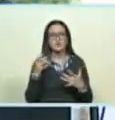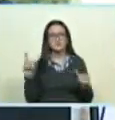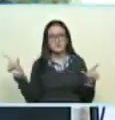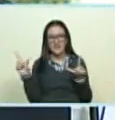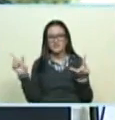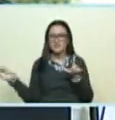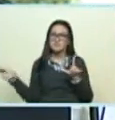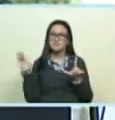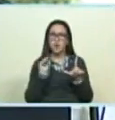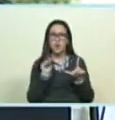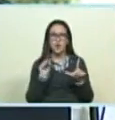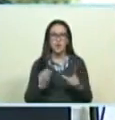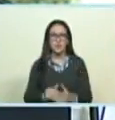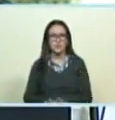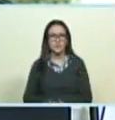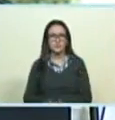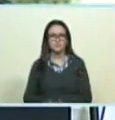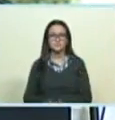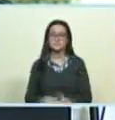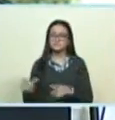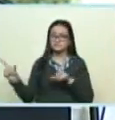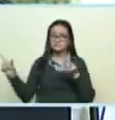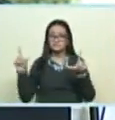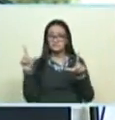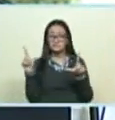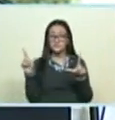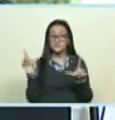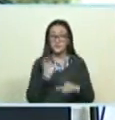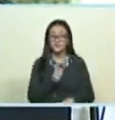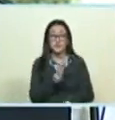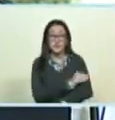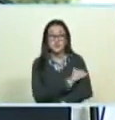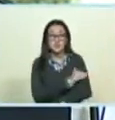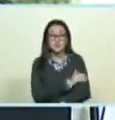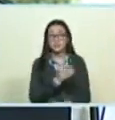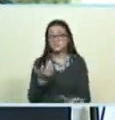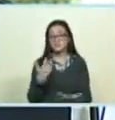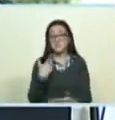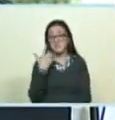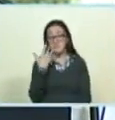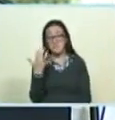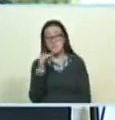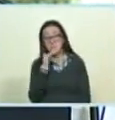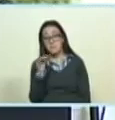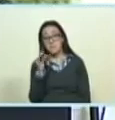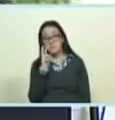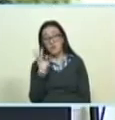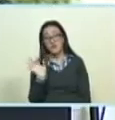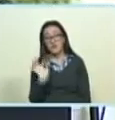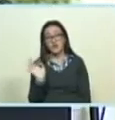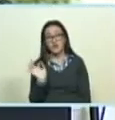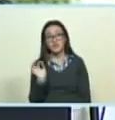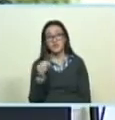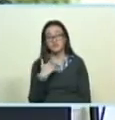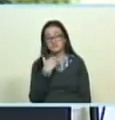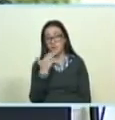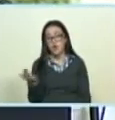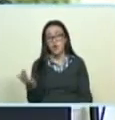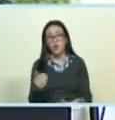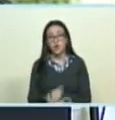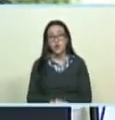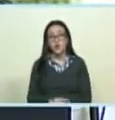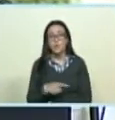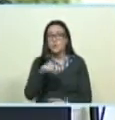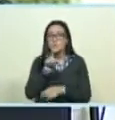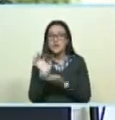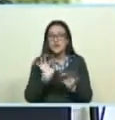comunicación, ya que los medios de comunicación de la oligarquía los invisibiliza, ustedes no existen. La única forma de que exista